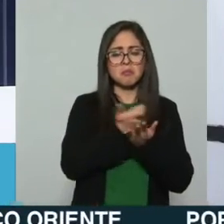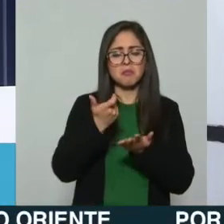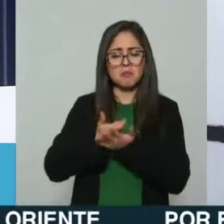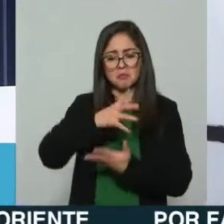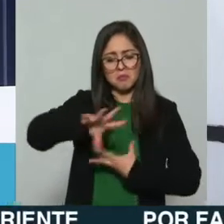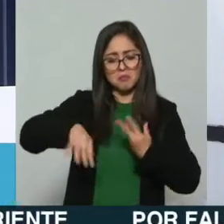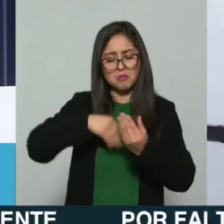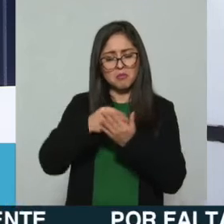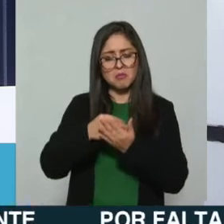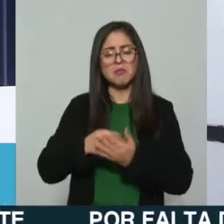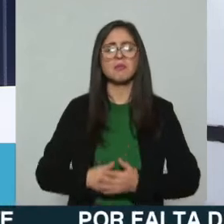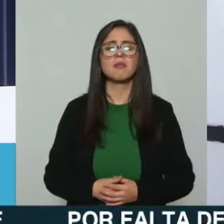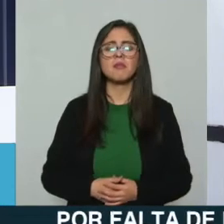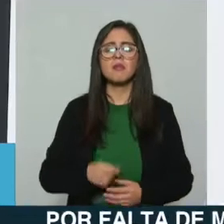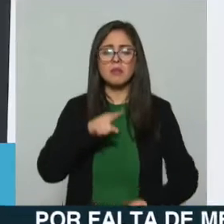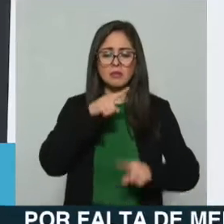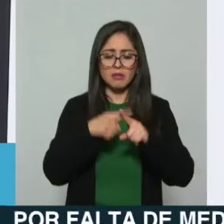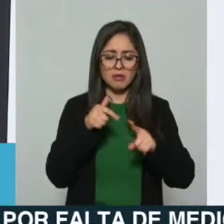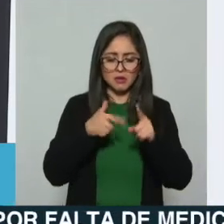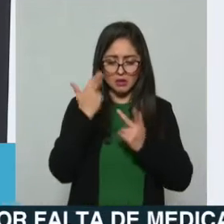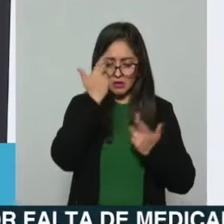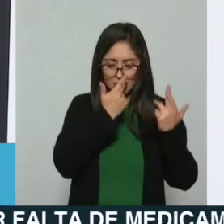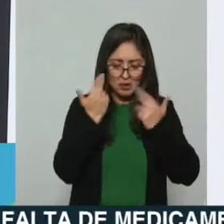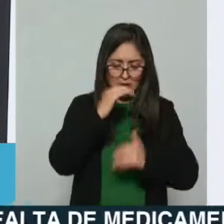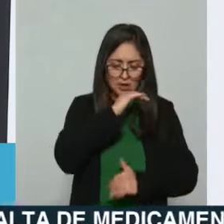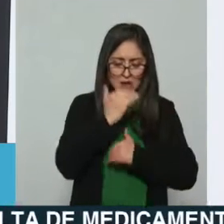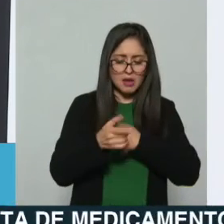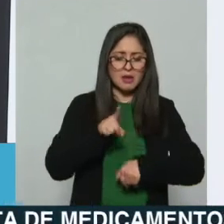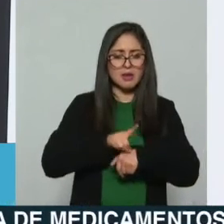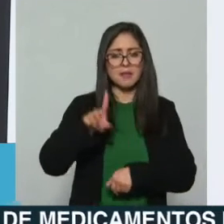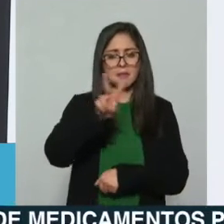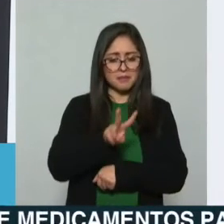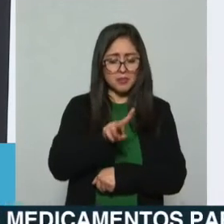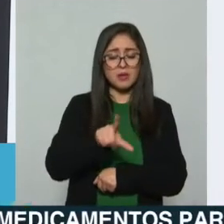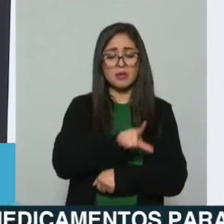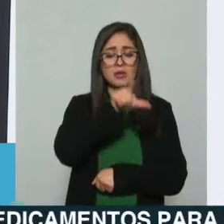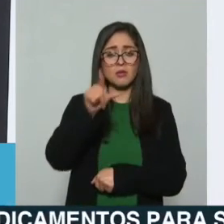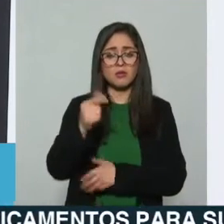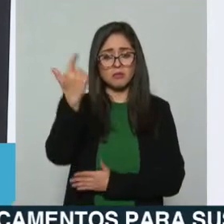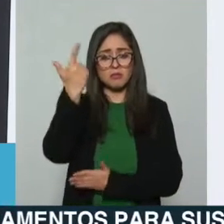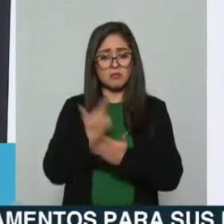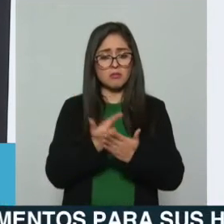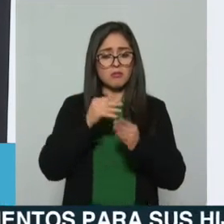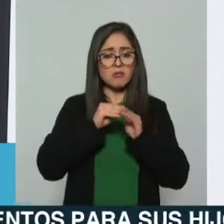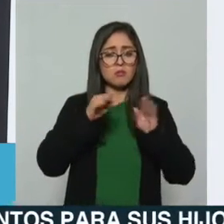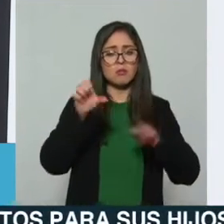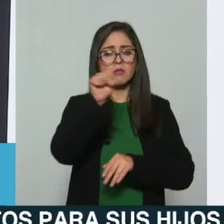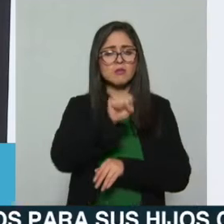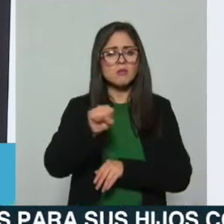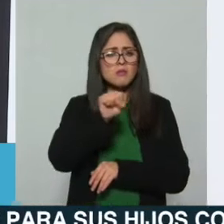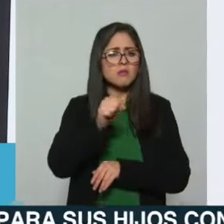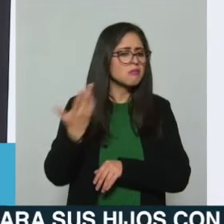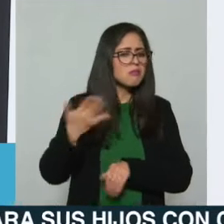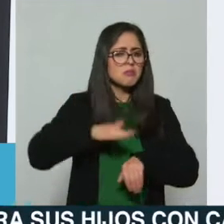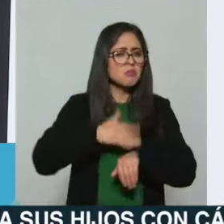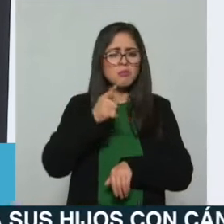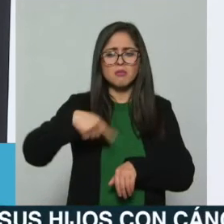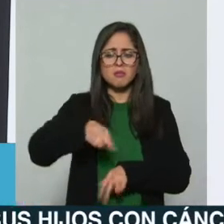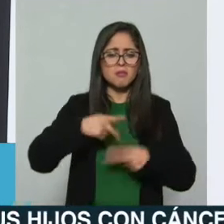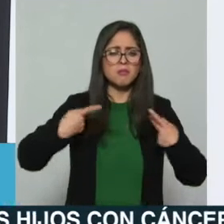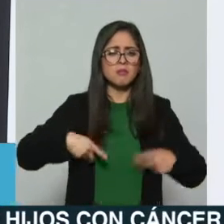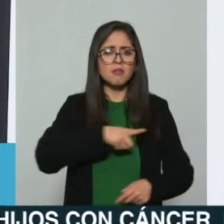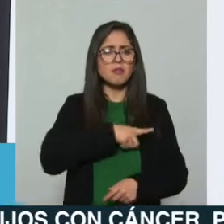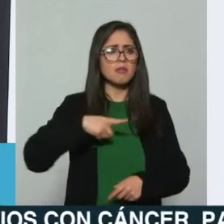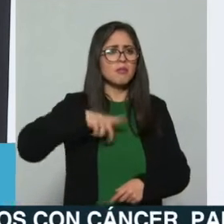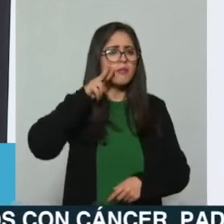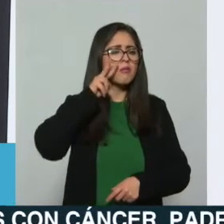están asignados. Esto lo tienen que acabar este viernes y la lista saldrá publicada el sábado. ¿Por qué es importante conocer esto a la ciudadanía? Esto,